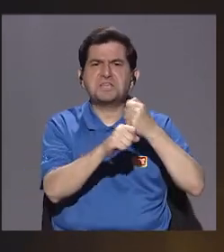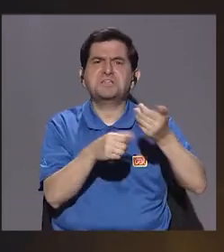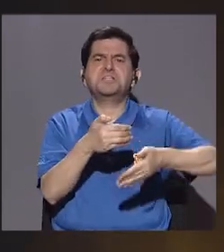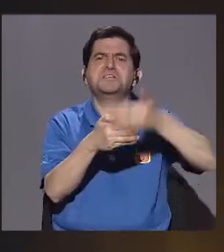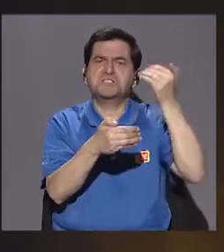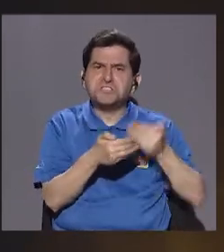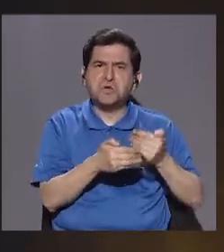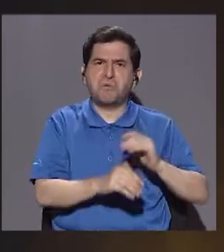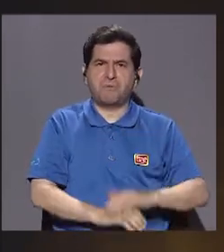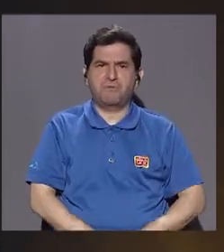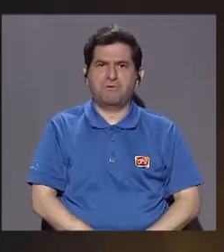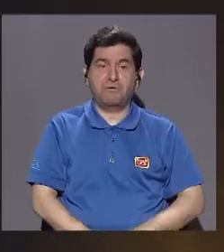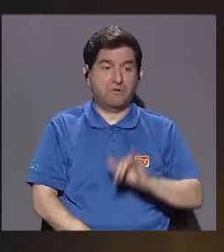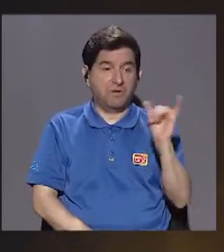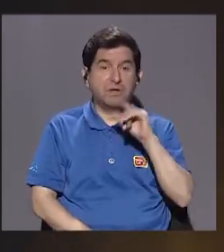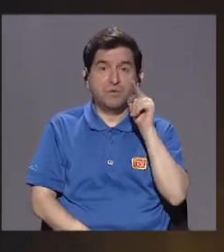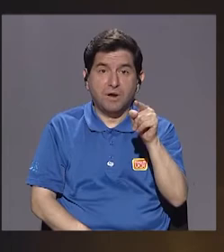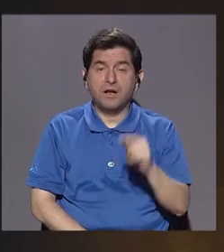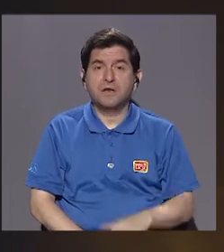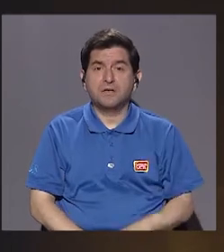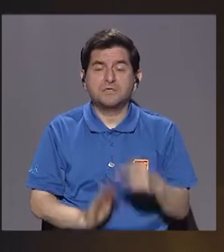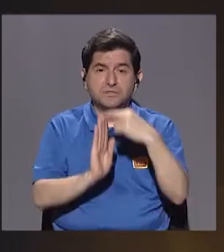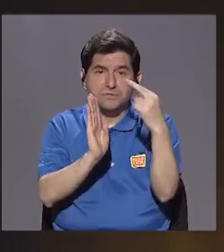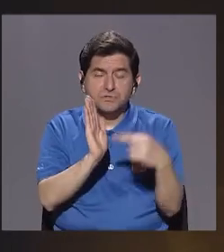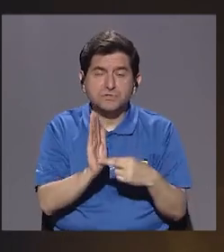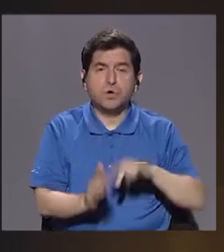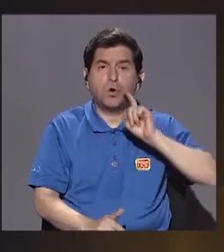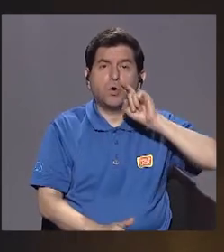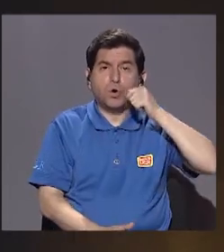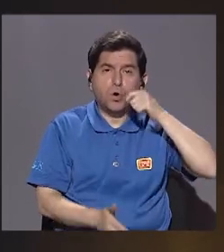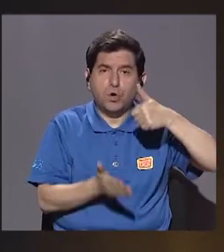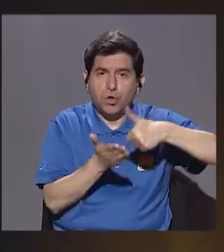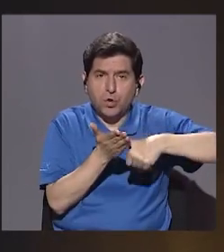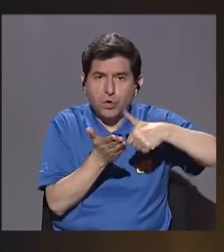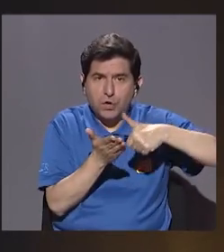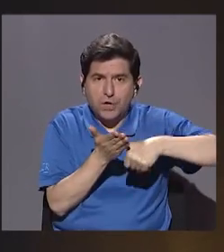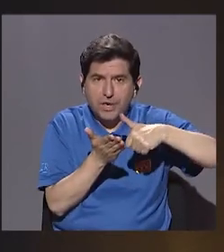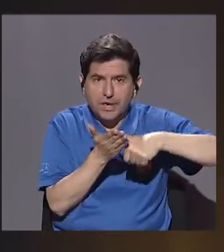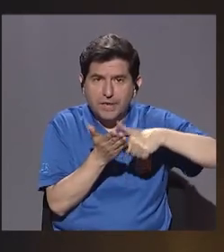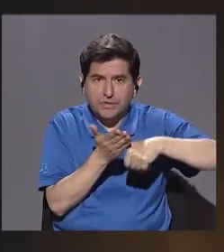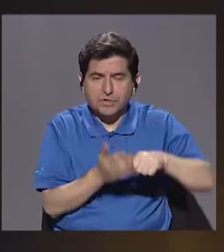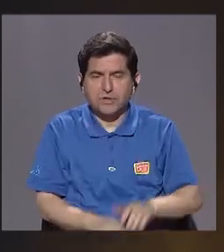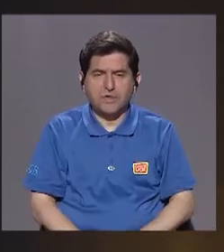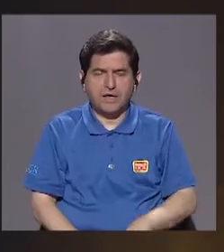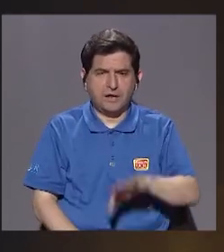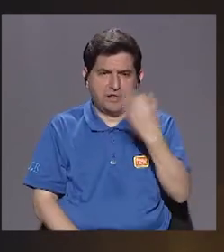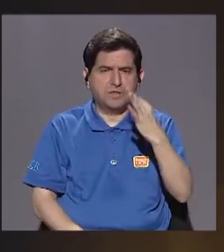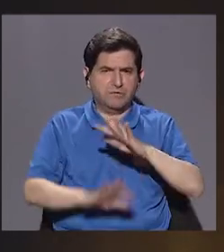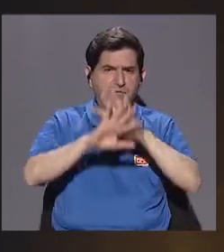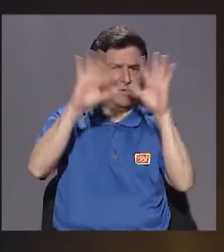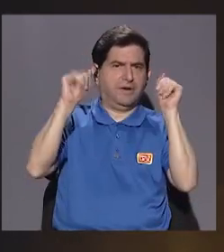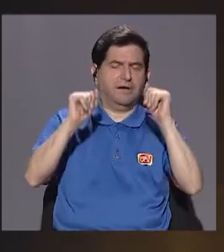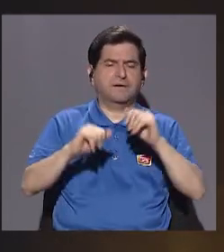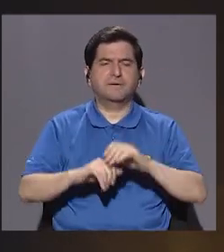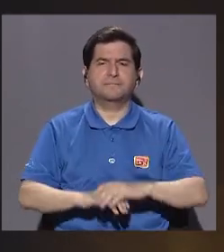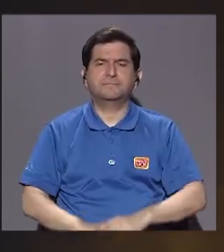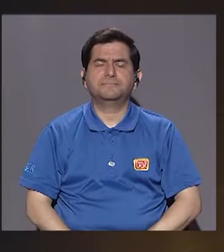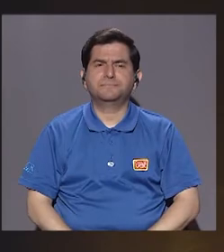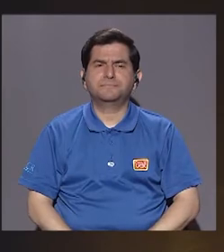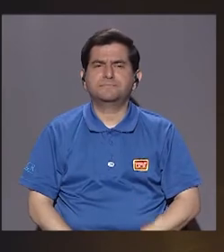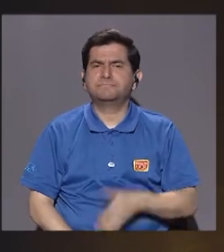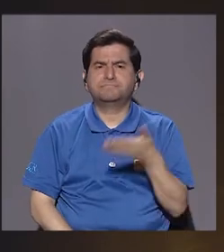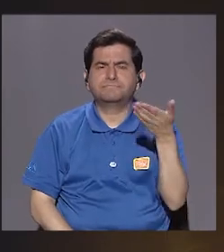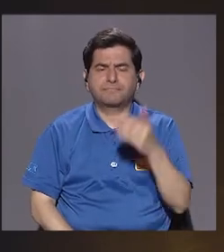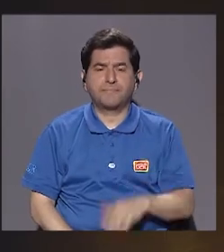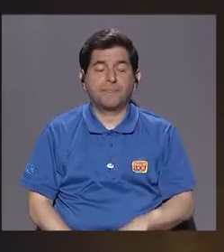que creo que también eso lo regula el código electoral muy meridianamente y es en cuanto